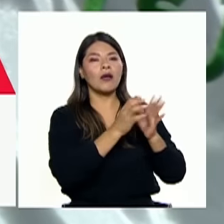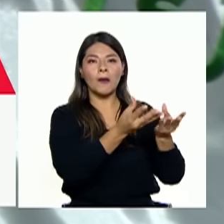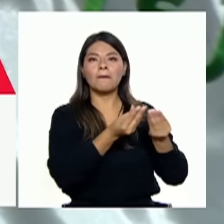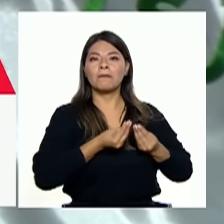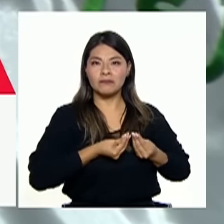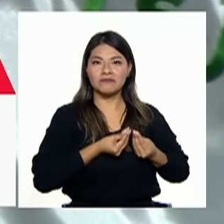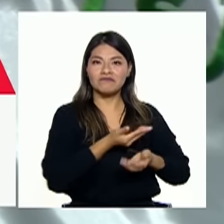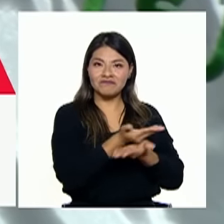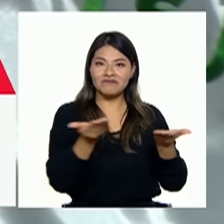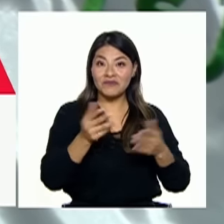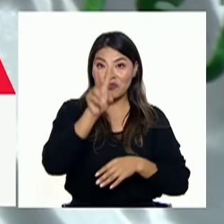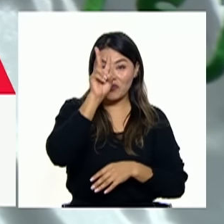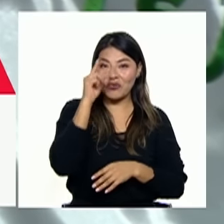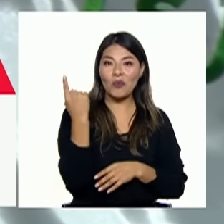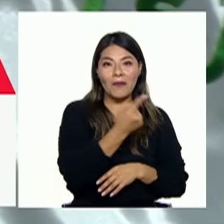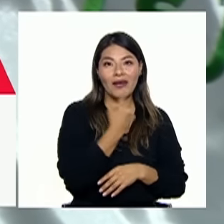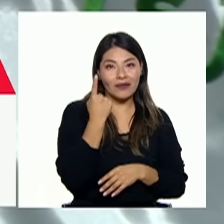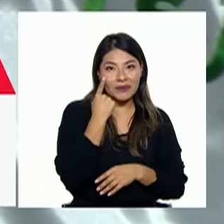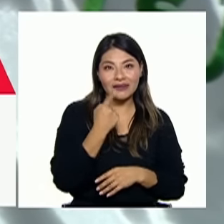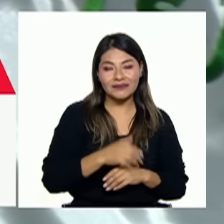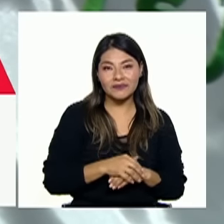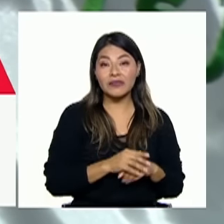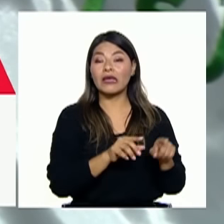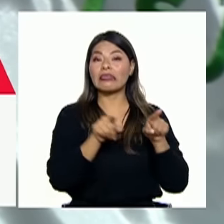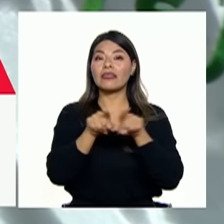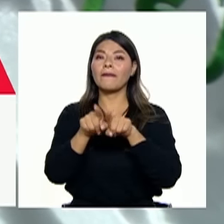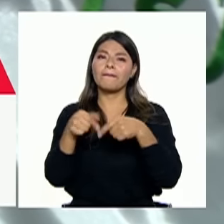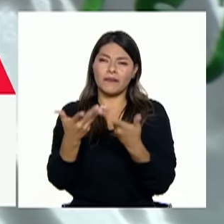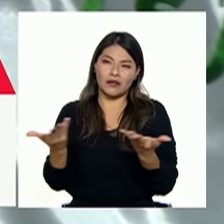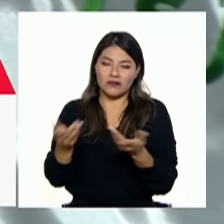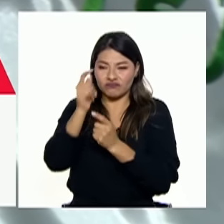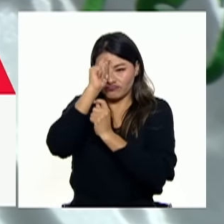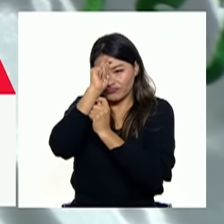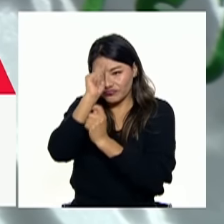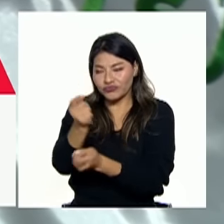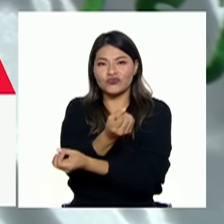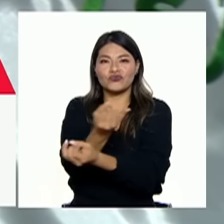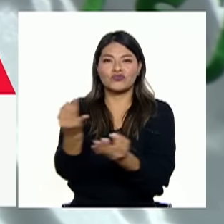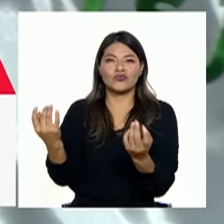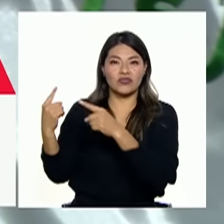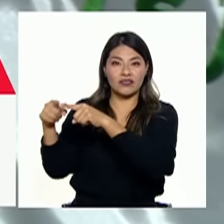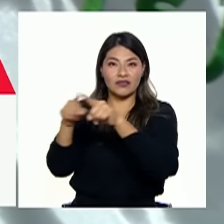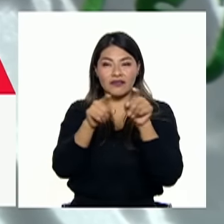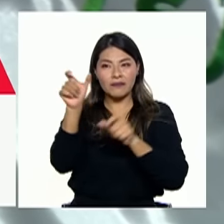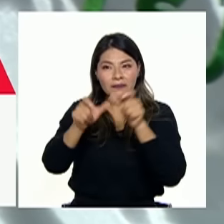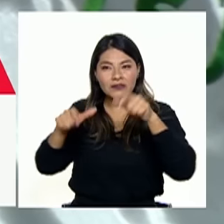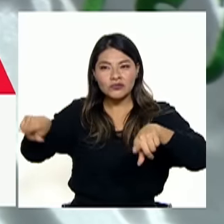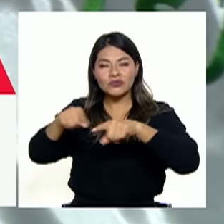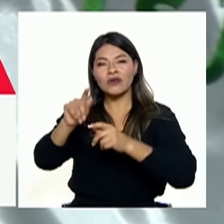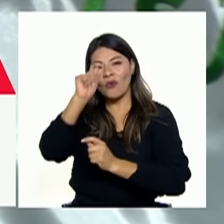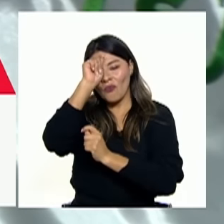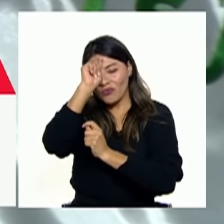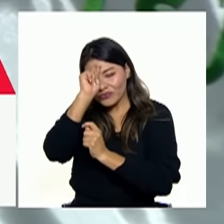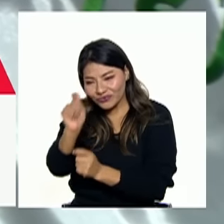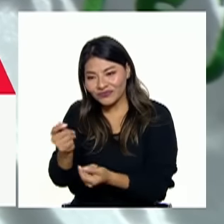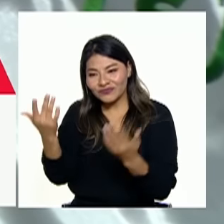Es por ello que hoy también rendimos homenaje a todos aquellos que han tenido el honor de